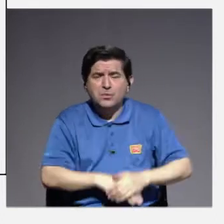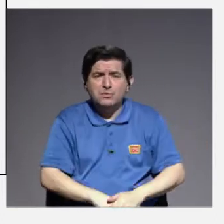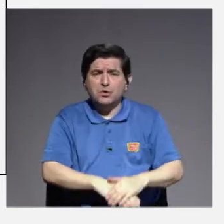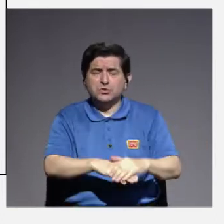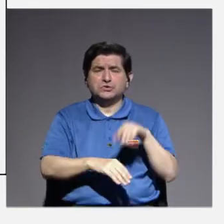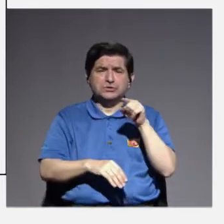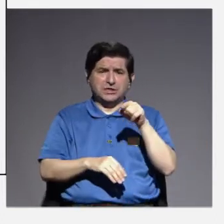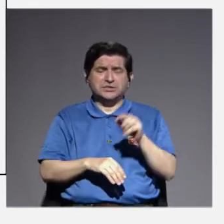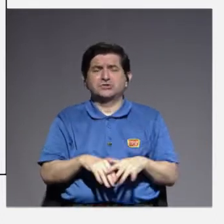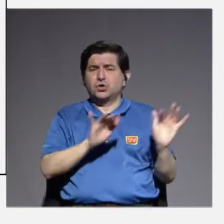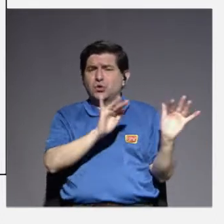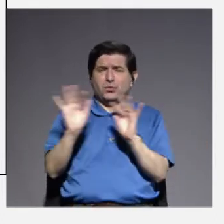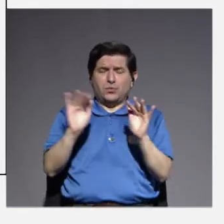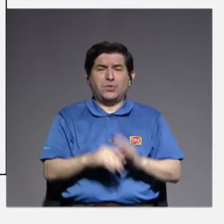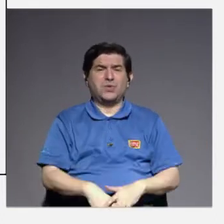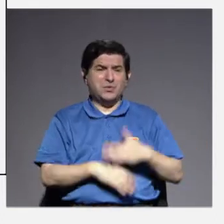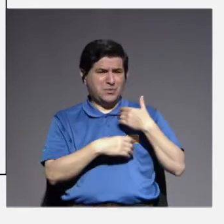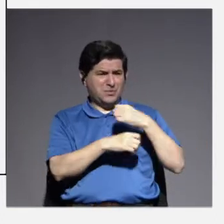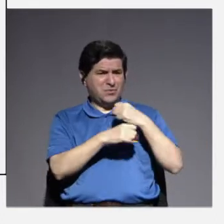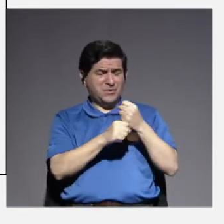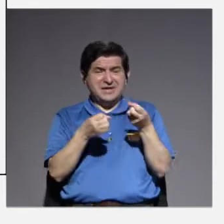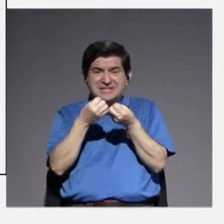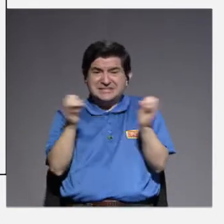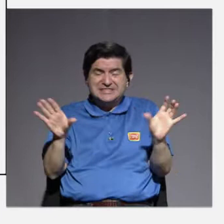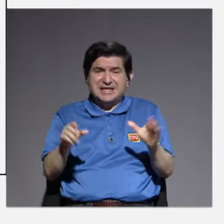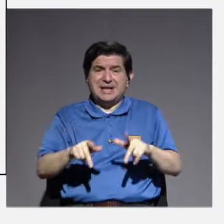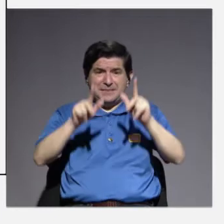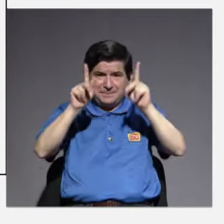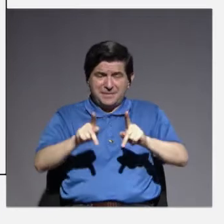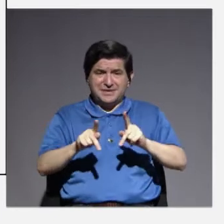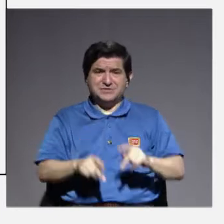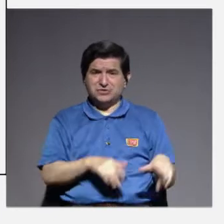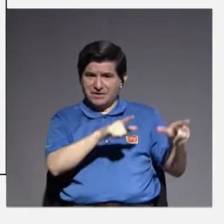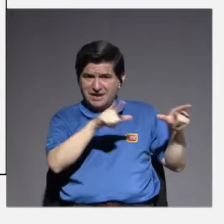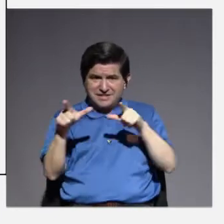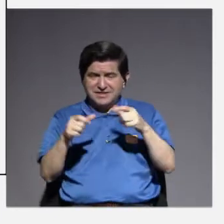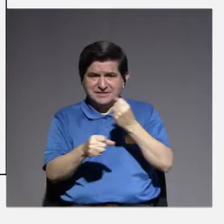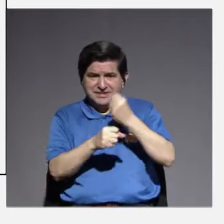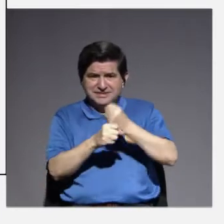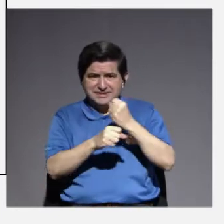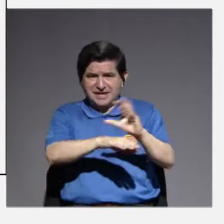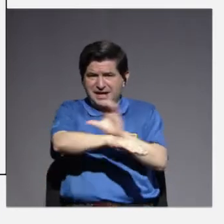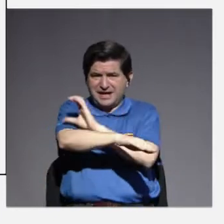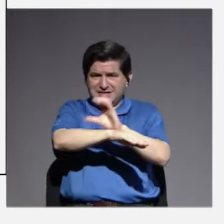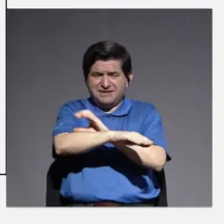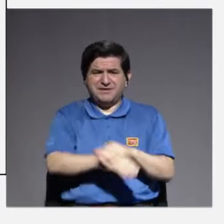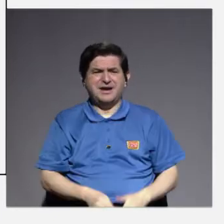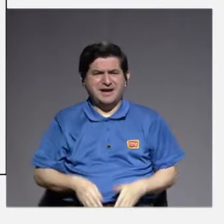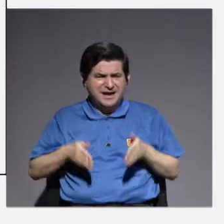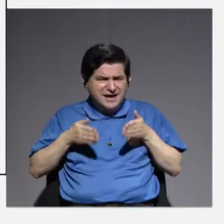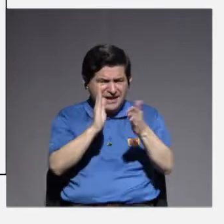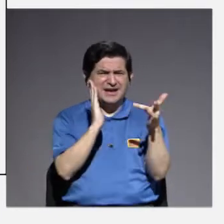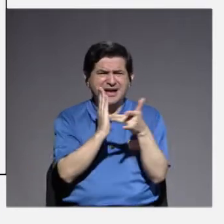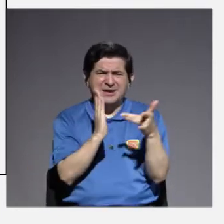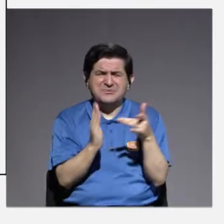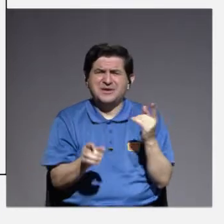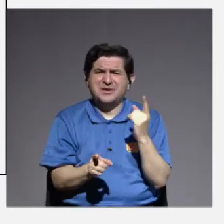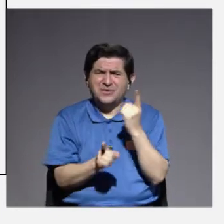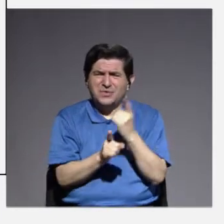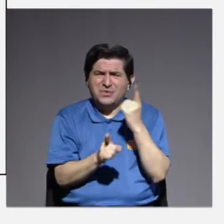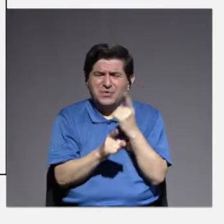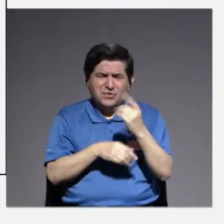porque ¿cómo una municipalidad sin informáticos va a poder seguir un camino técnico adecuado